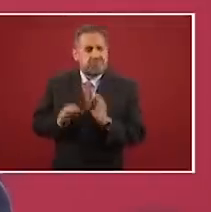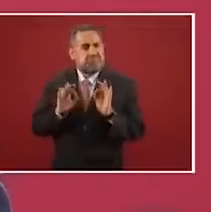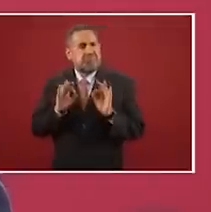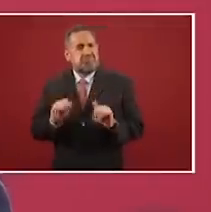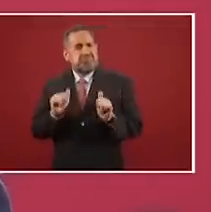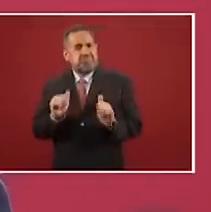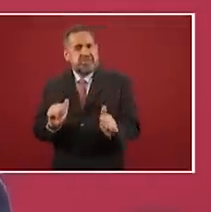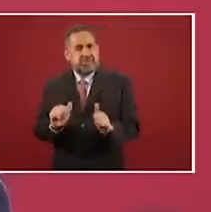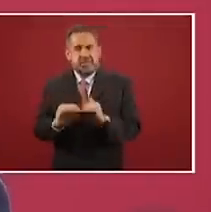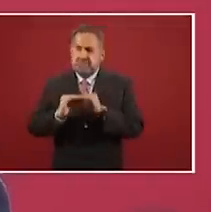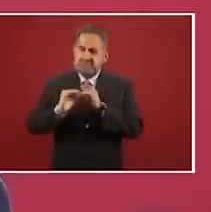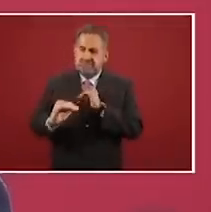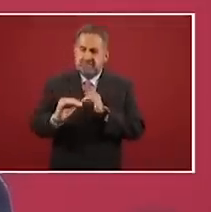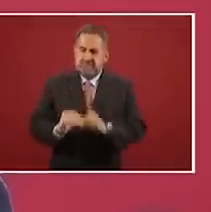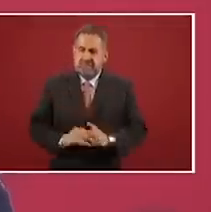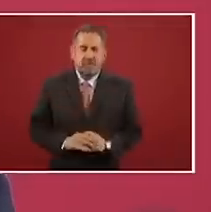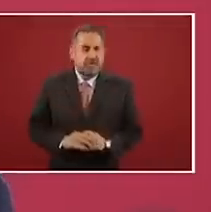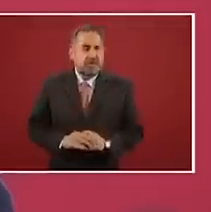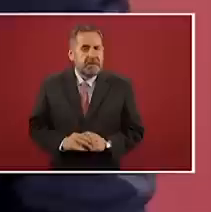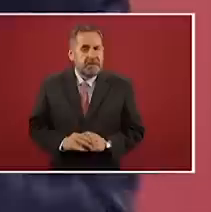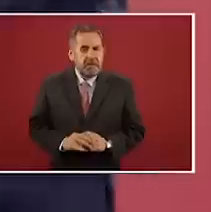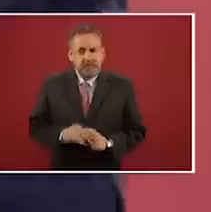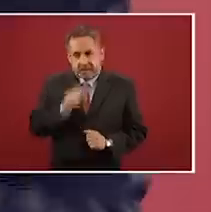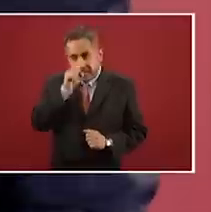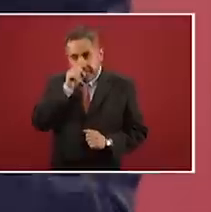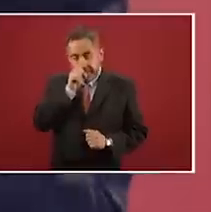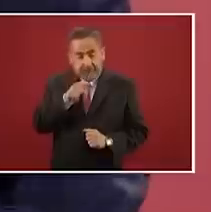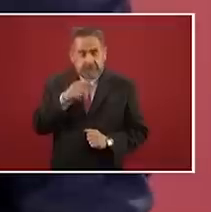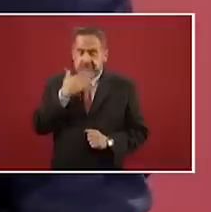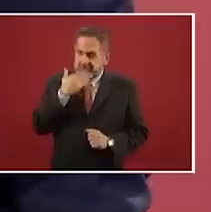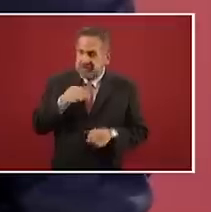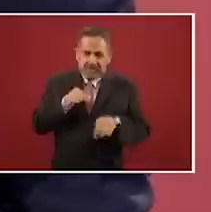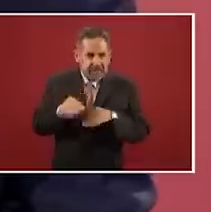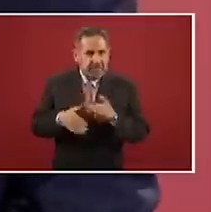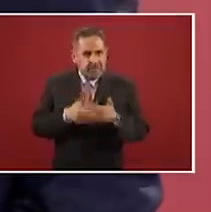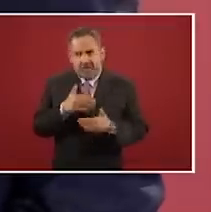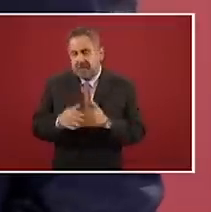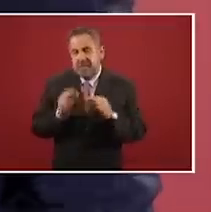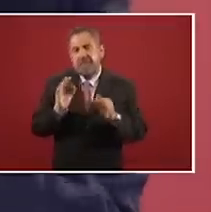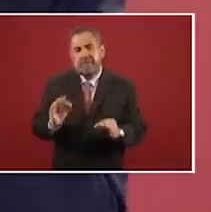petróleo. O sea, fue un extraordinario logro